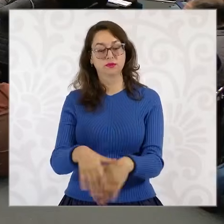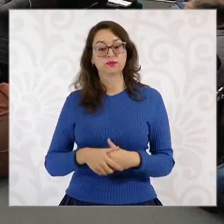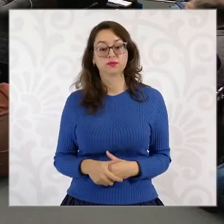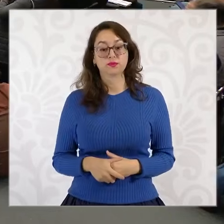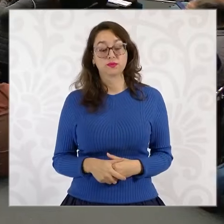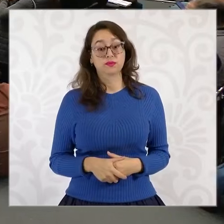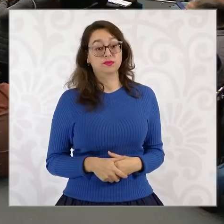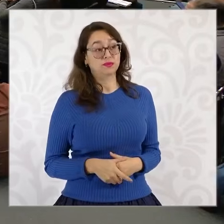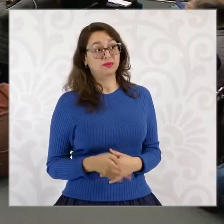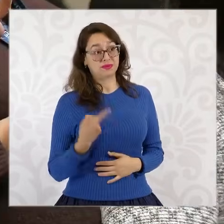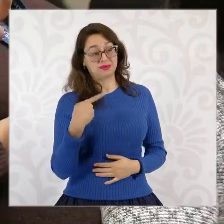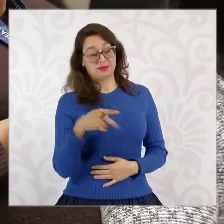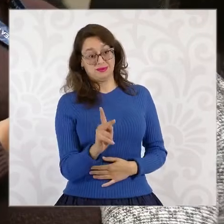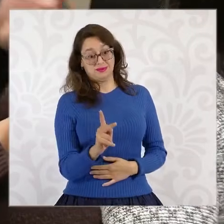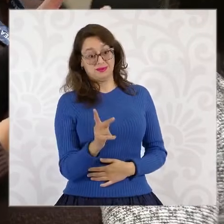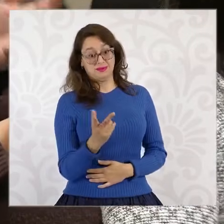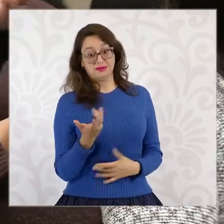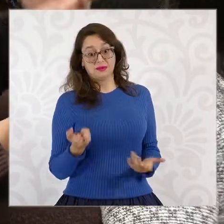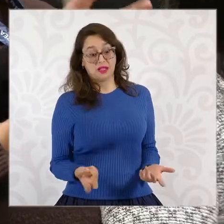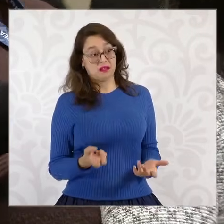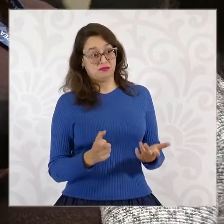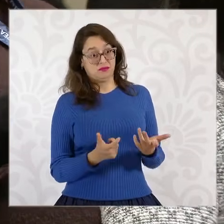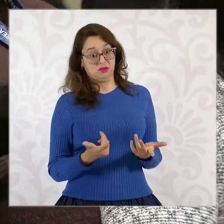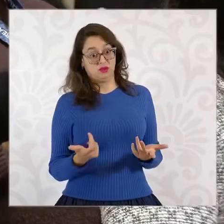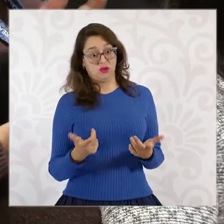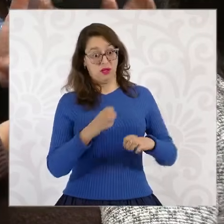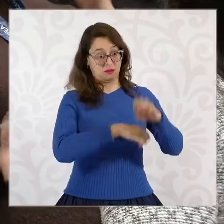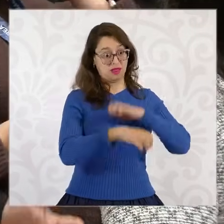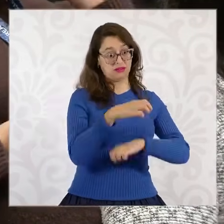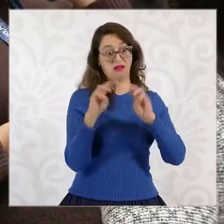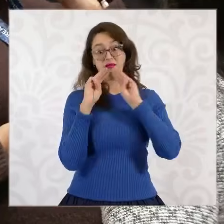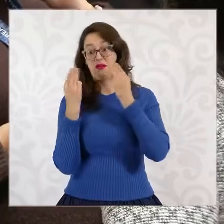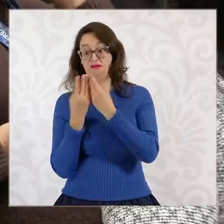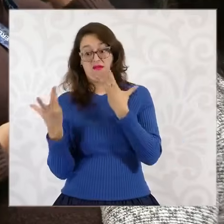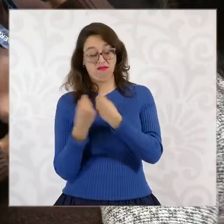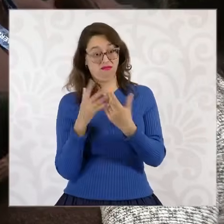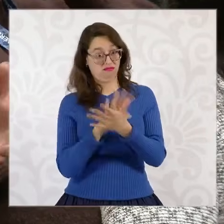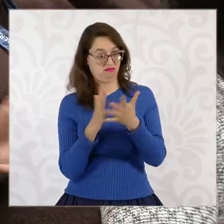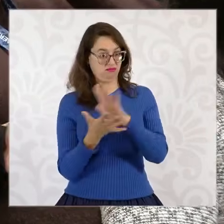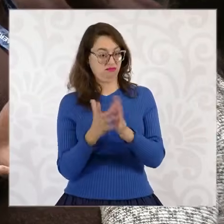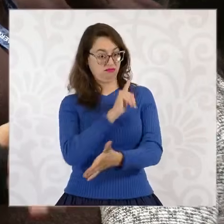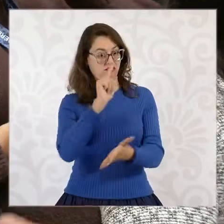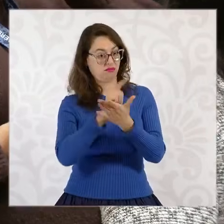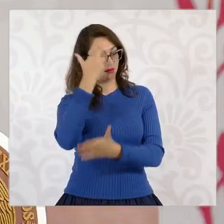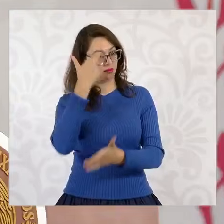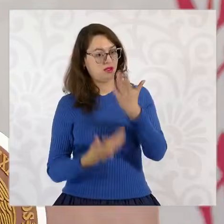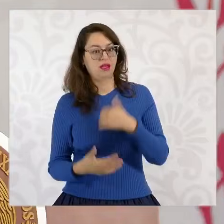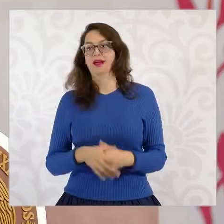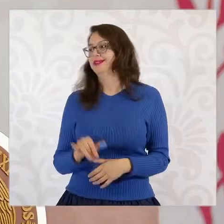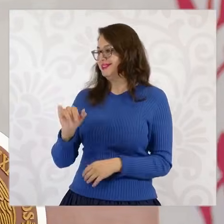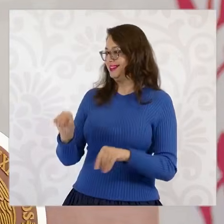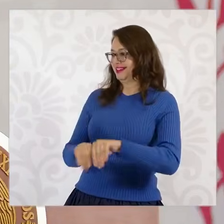Pero esto es ilegal, ¿no? Que se use el narcotráfico para amedrentar a trabajadores dentro de sus derechos. Bueno, pues claro que es